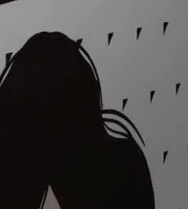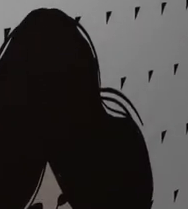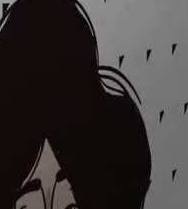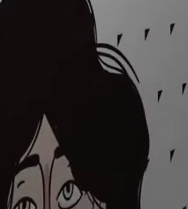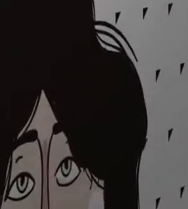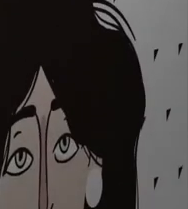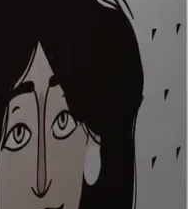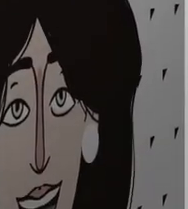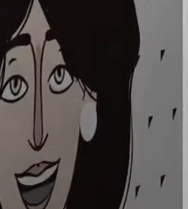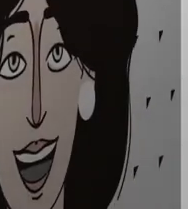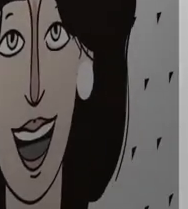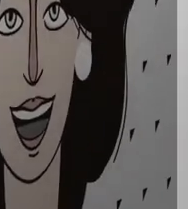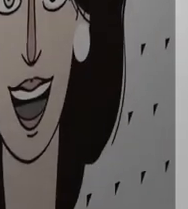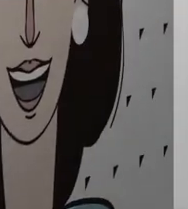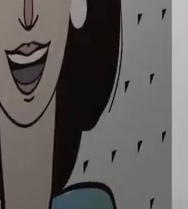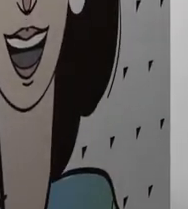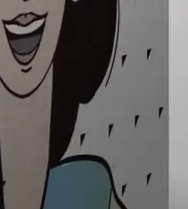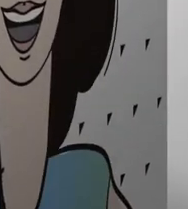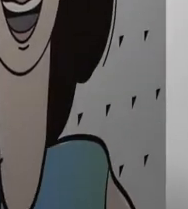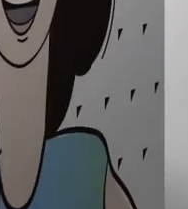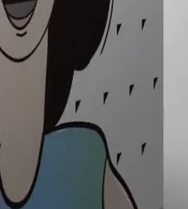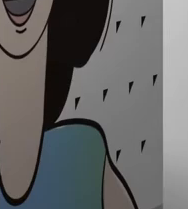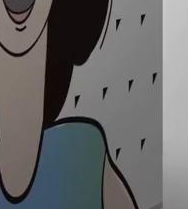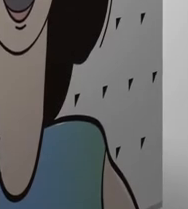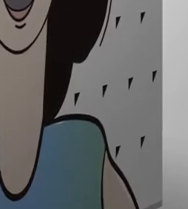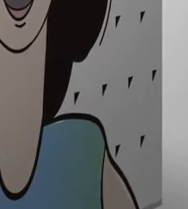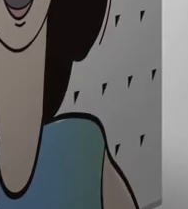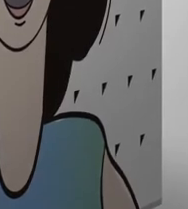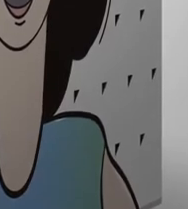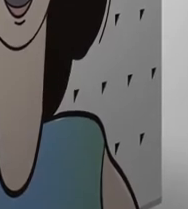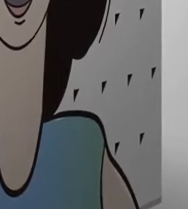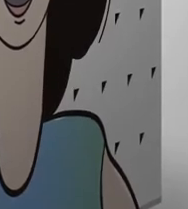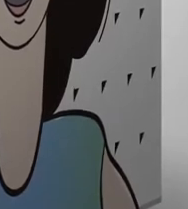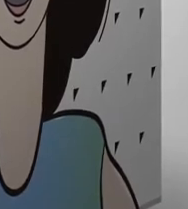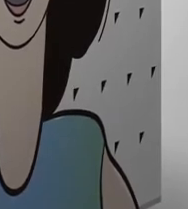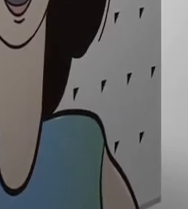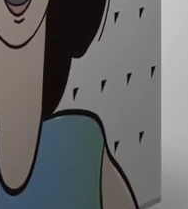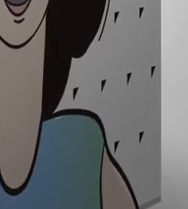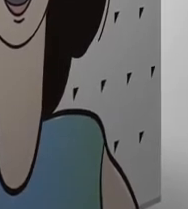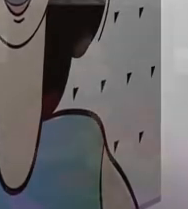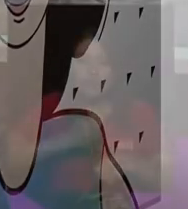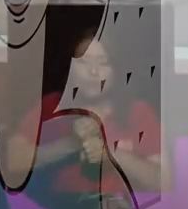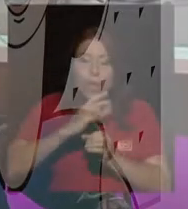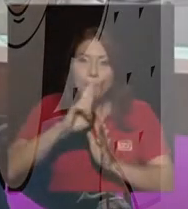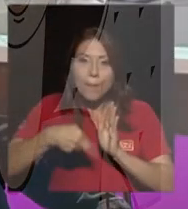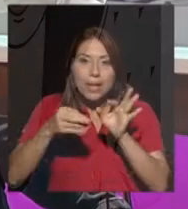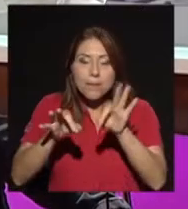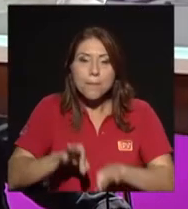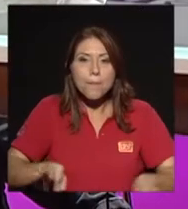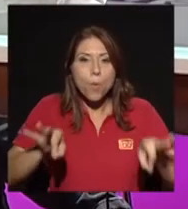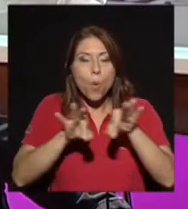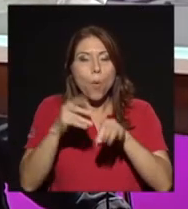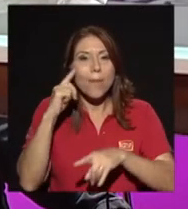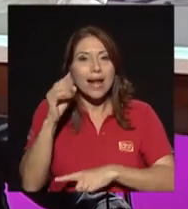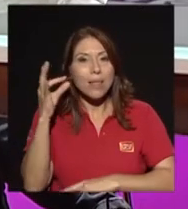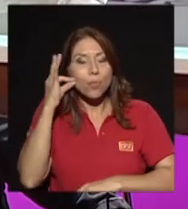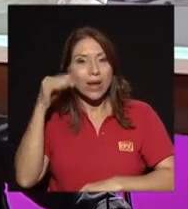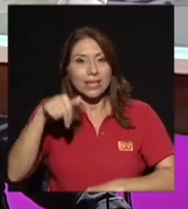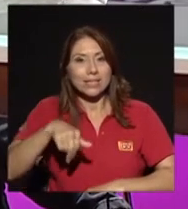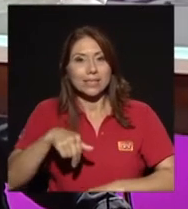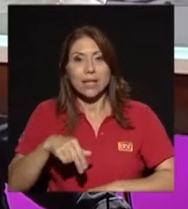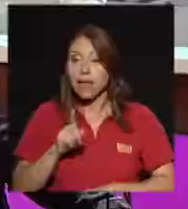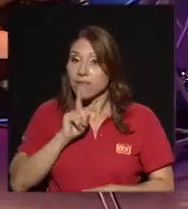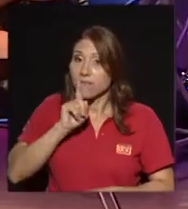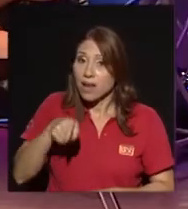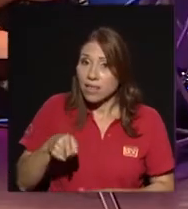la anticoncepción de emergencia, valga la redundancia, vendría a tener un papel importante para las mujeres en el país. ¿Por qué? En realidad es